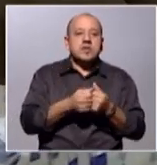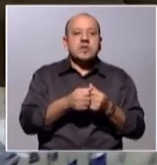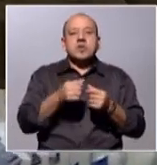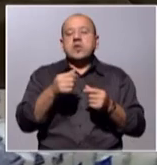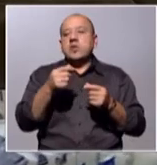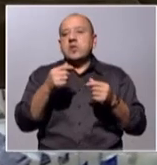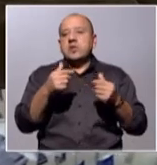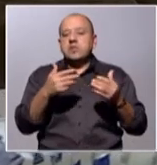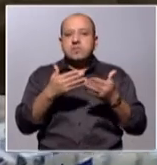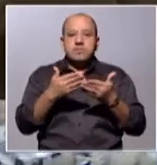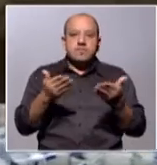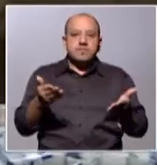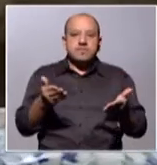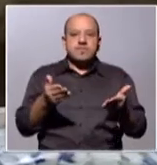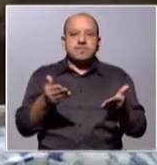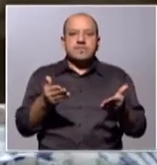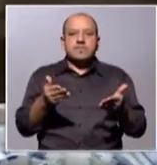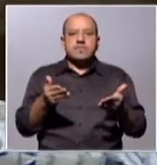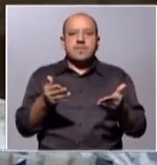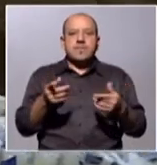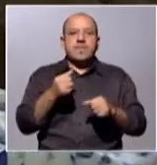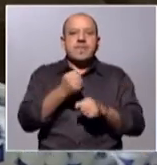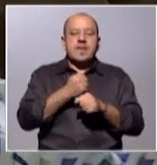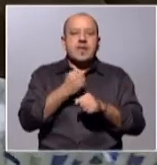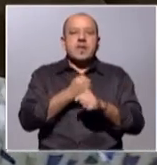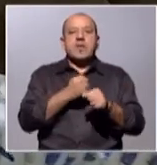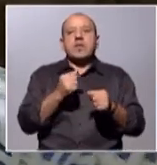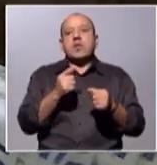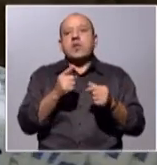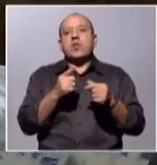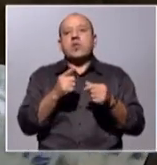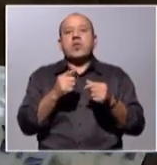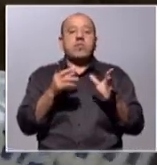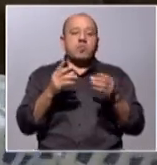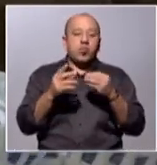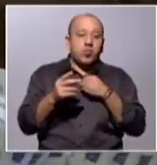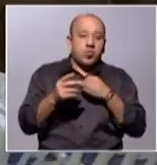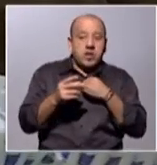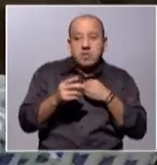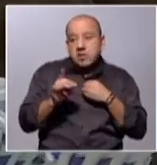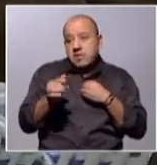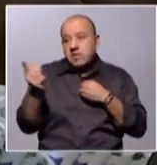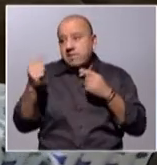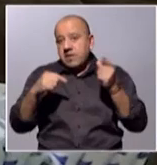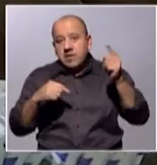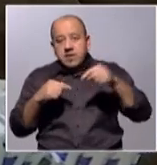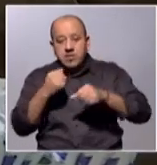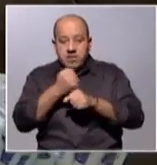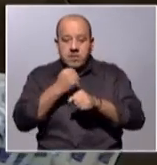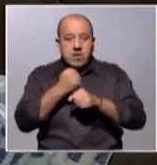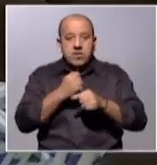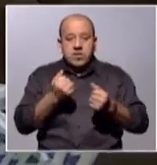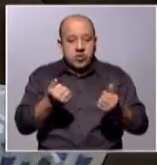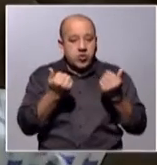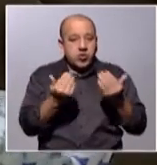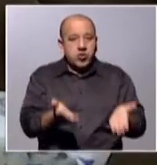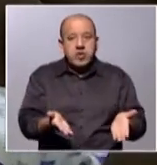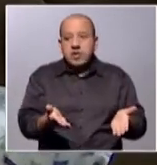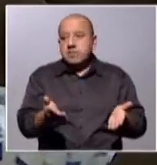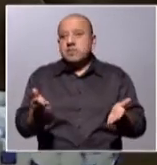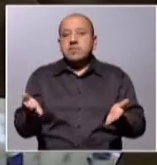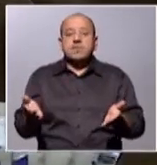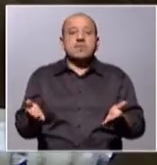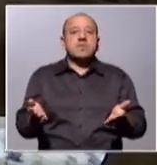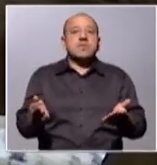vecinos en los trabajadores que voluntariamente vienen y donan a veces lo que le falta